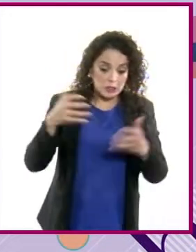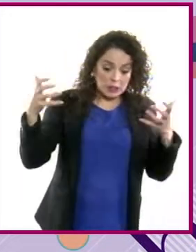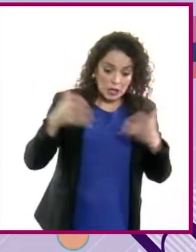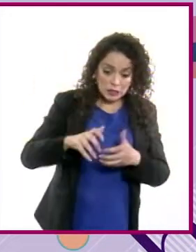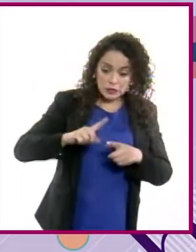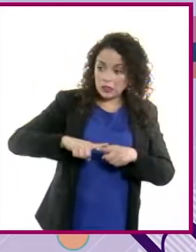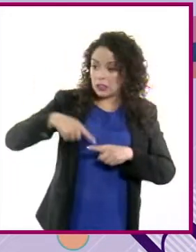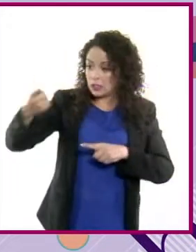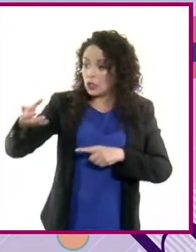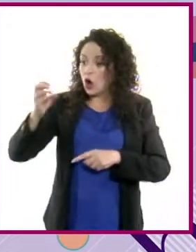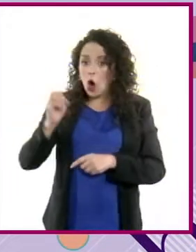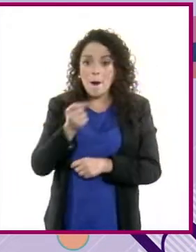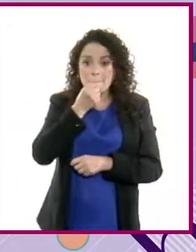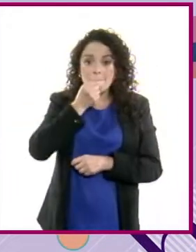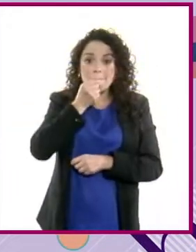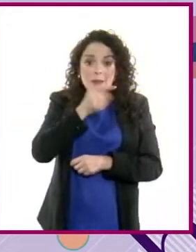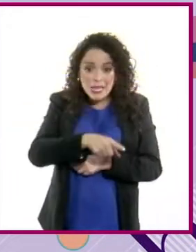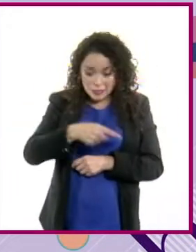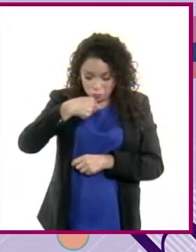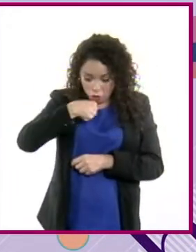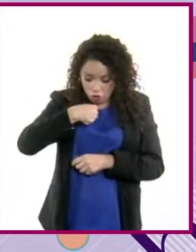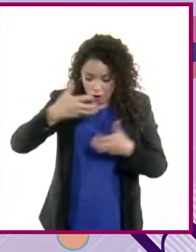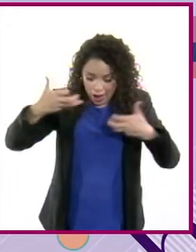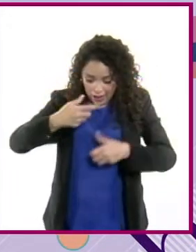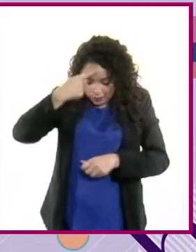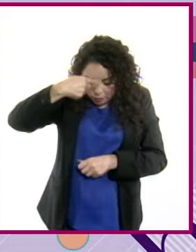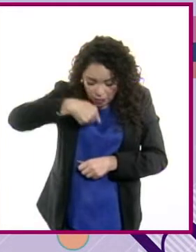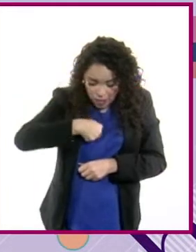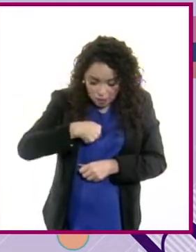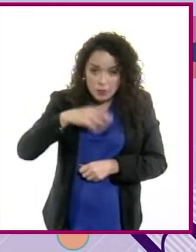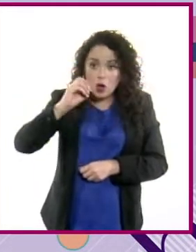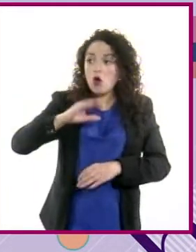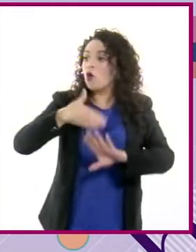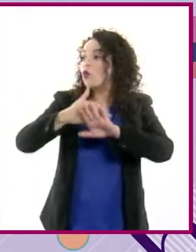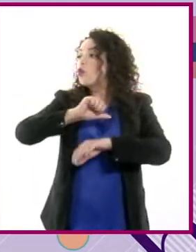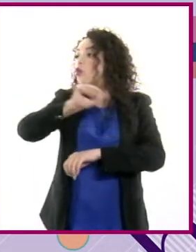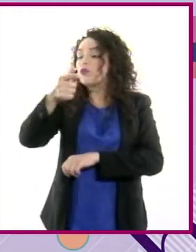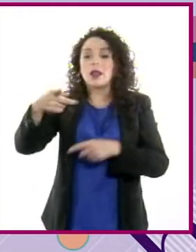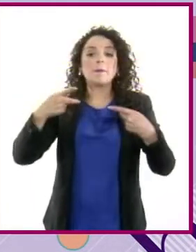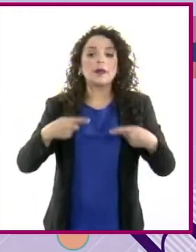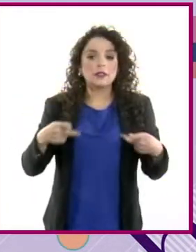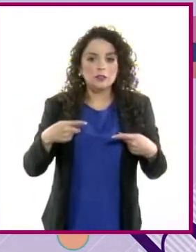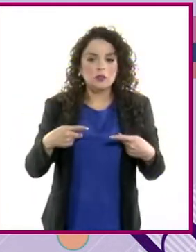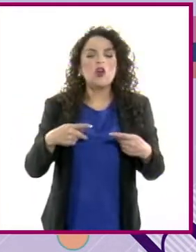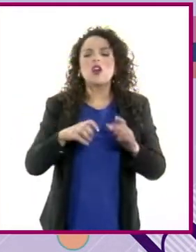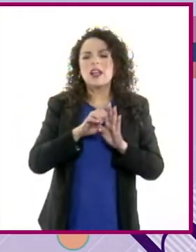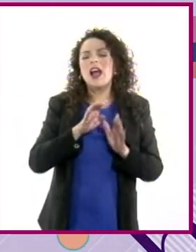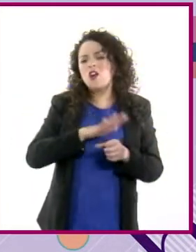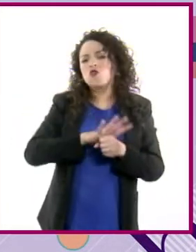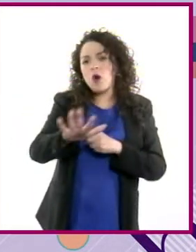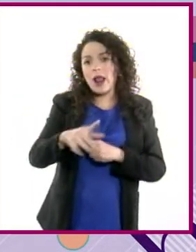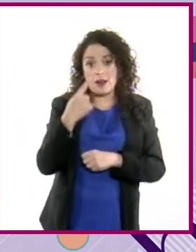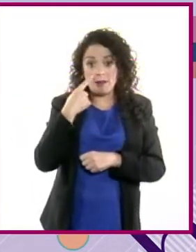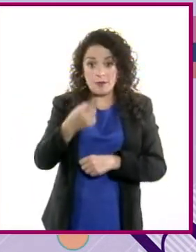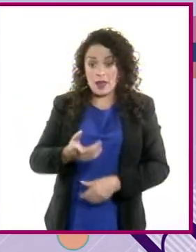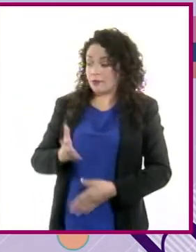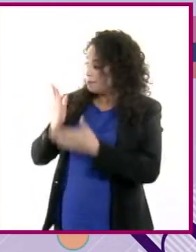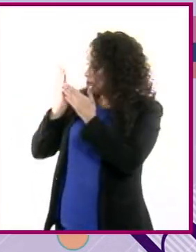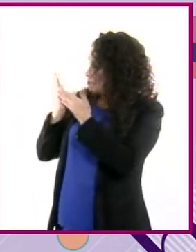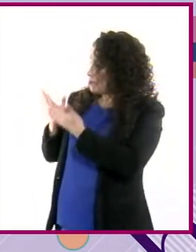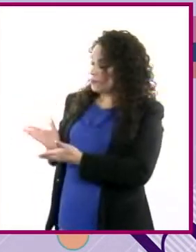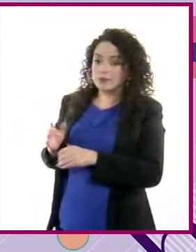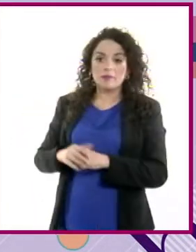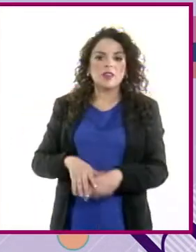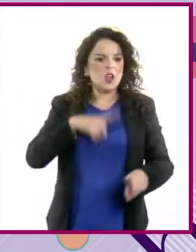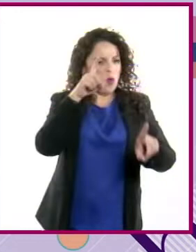ejerzamos sobre nosotros mismos o sobre alguien más. Algunas de estas formas son burlas, caricias